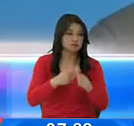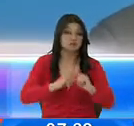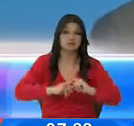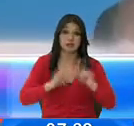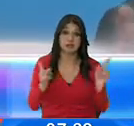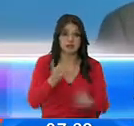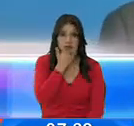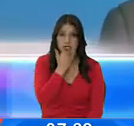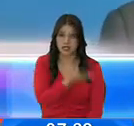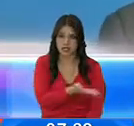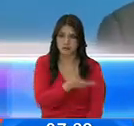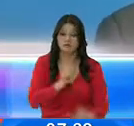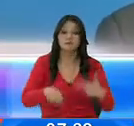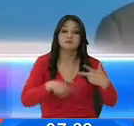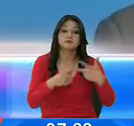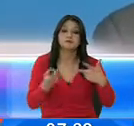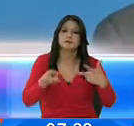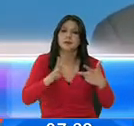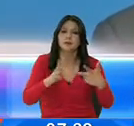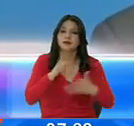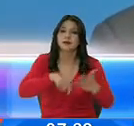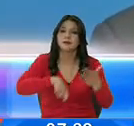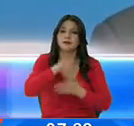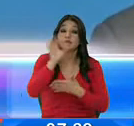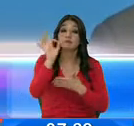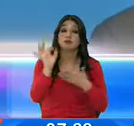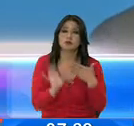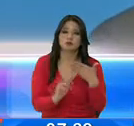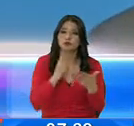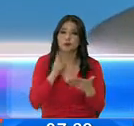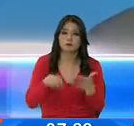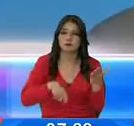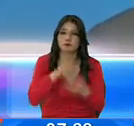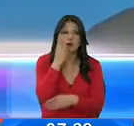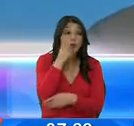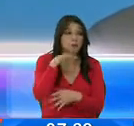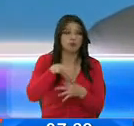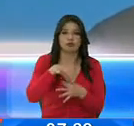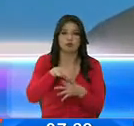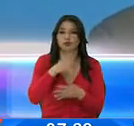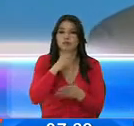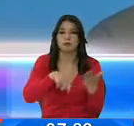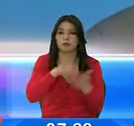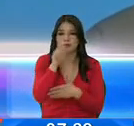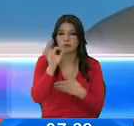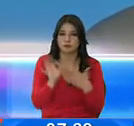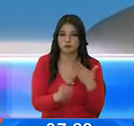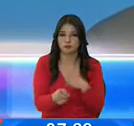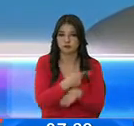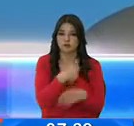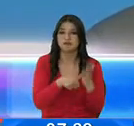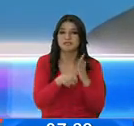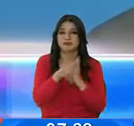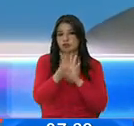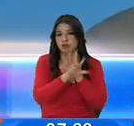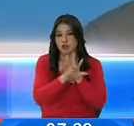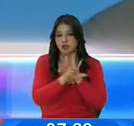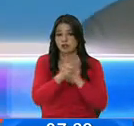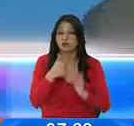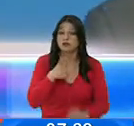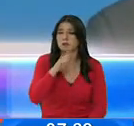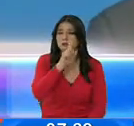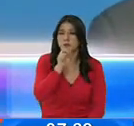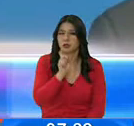ese fue un error como también fue un error no aprobar el presupuesto y sólo por un voto por un voto pasó por ministerio de la ley yo me pregunto